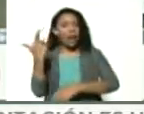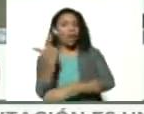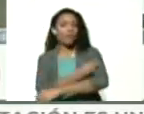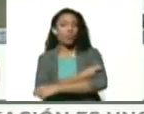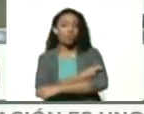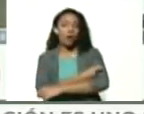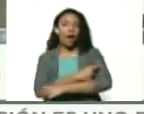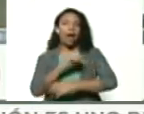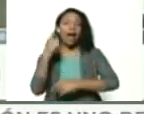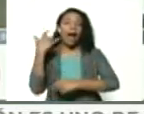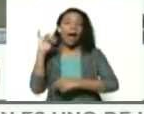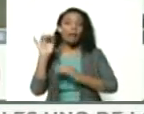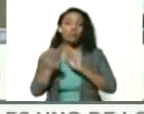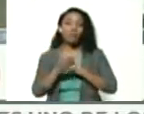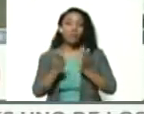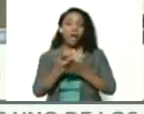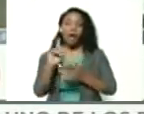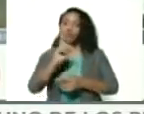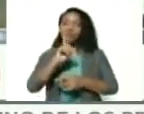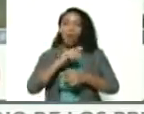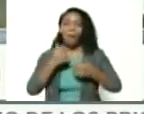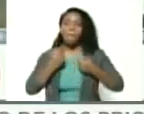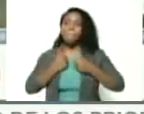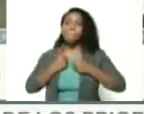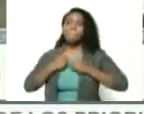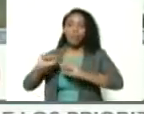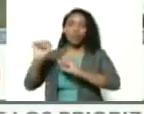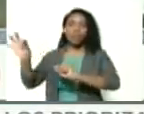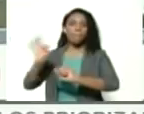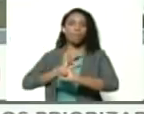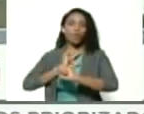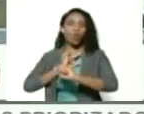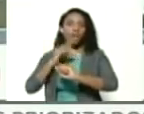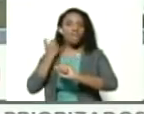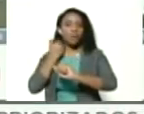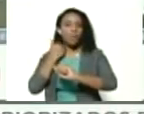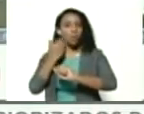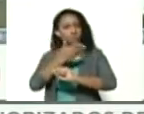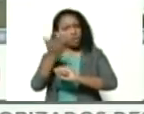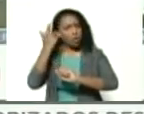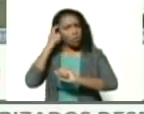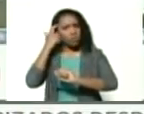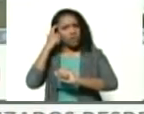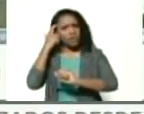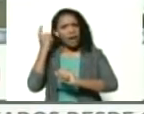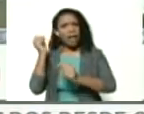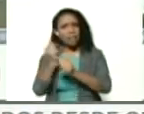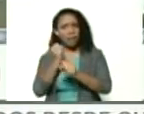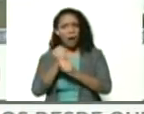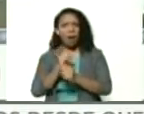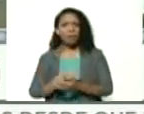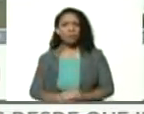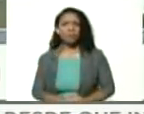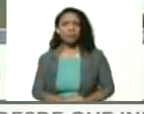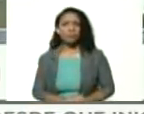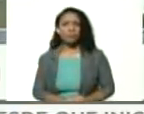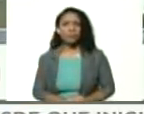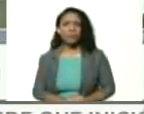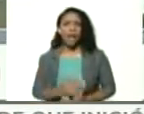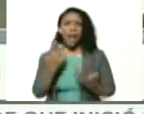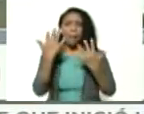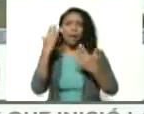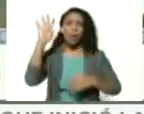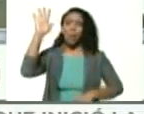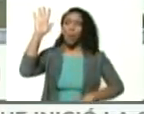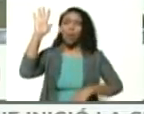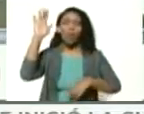que existen en el mundo no evitan que se te pegue la enfermedad. ¿Ustedes lo sabían, muchachos, que trabajan? Levanten la mano el que lo